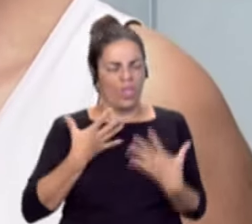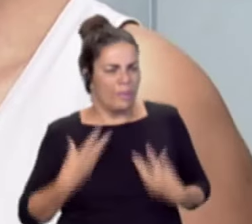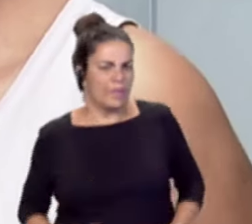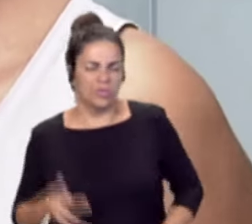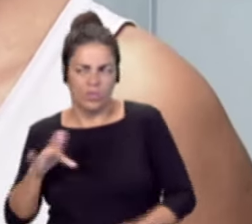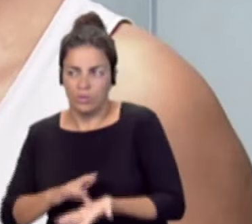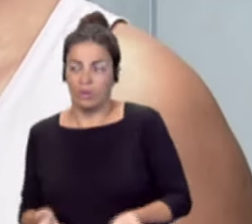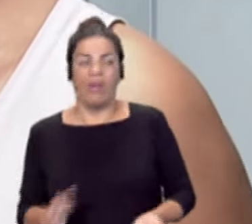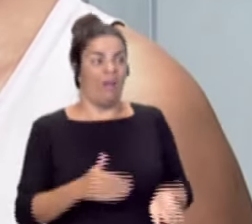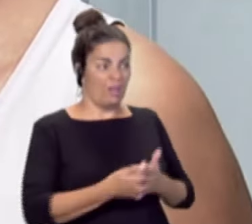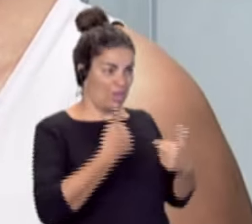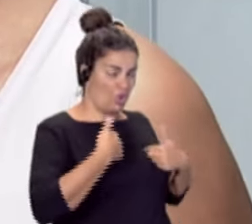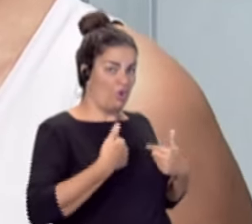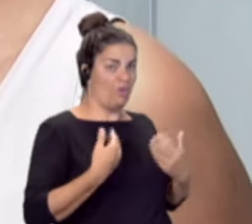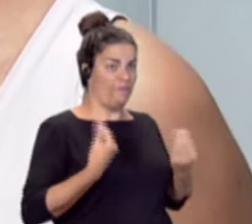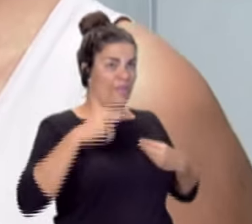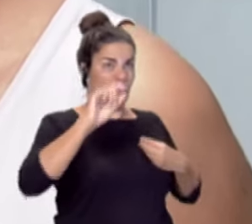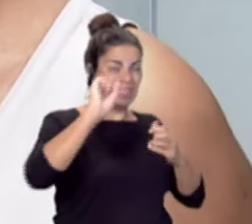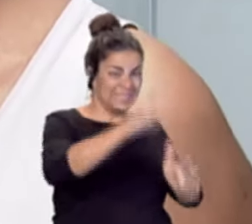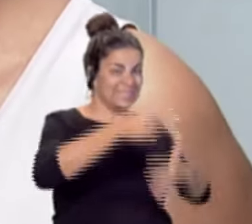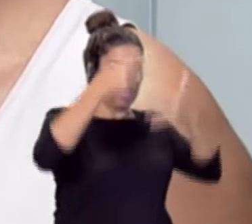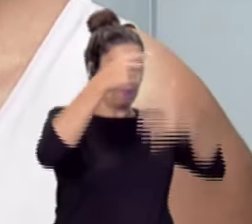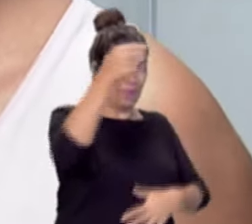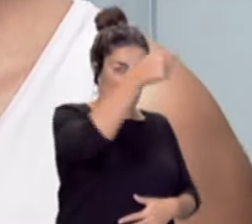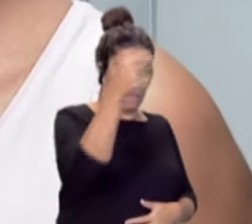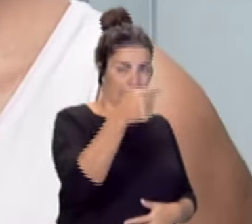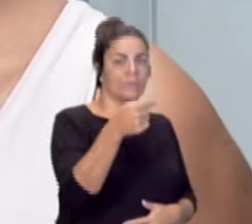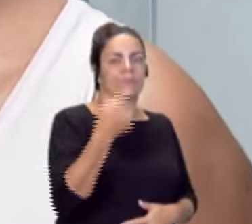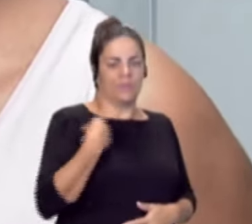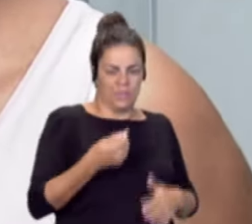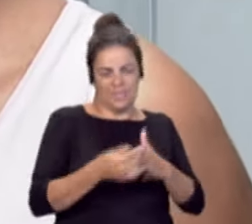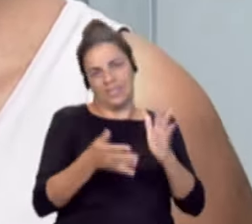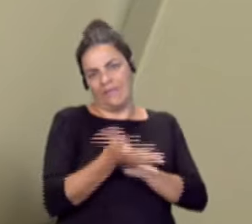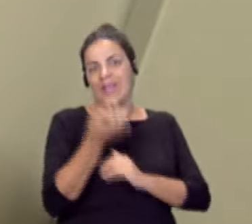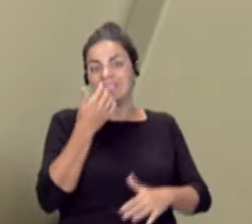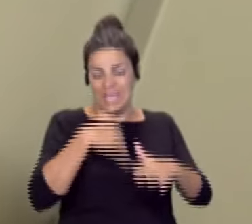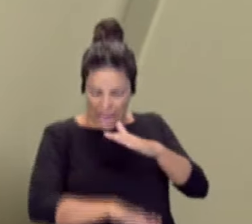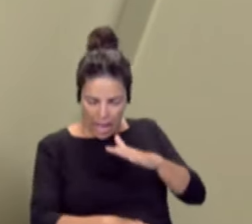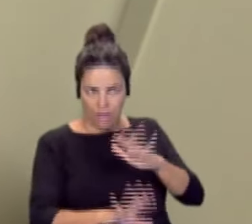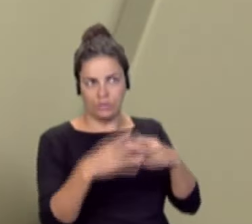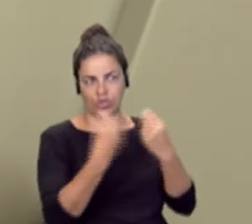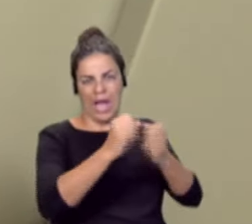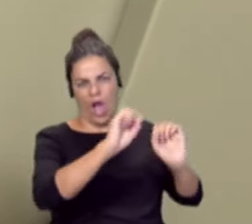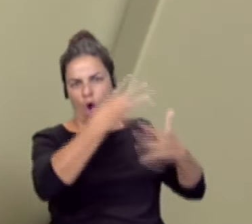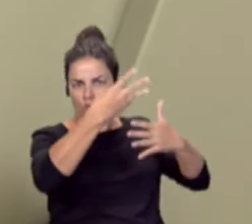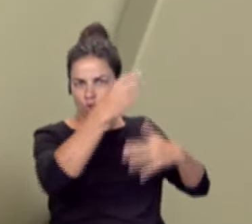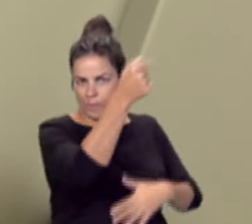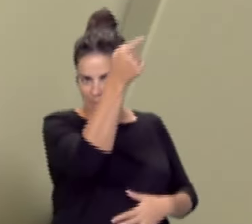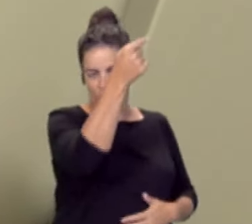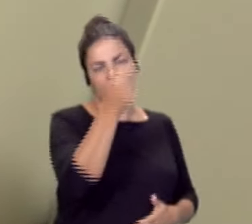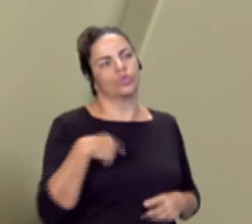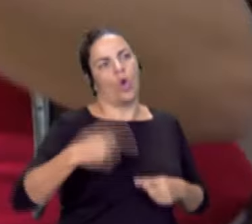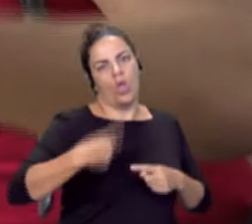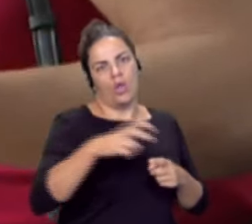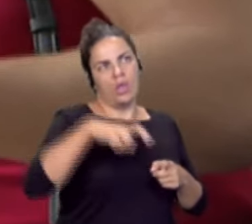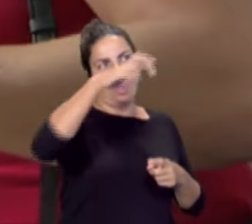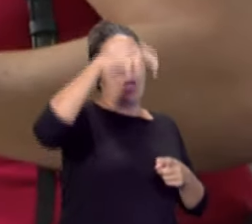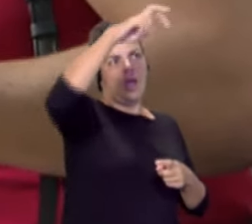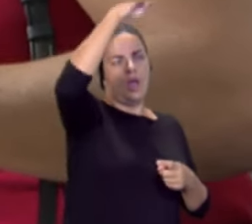misma que vivo en el 7º piso, desde el garaje son 8 pisos todos los días. Visocan asegura que la reparación corresponde a una